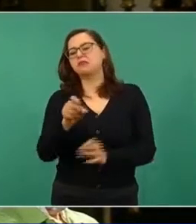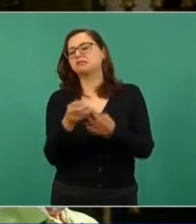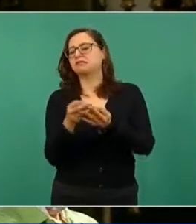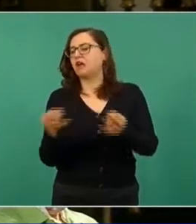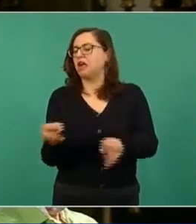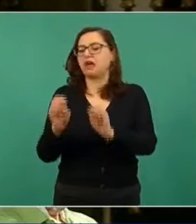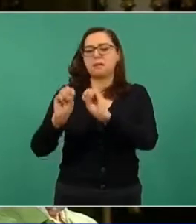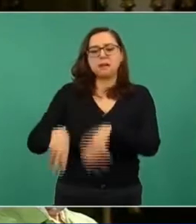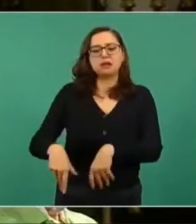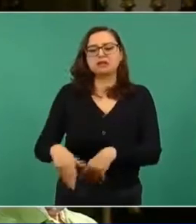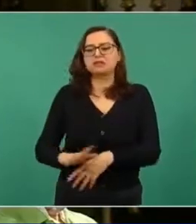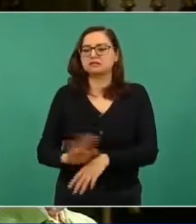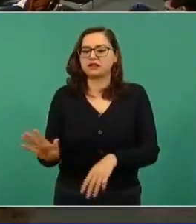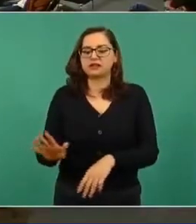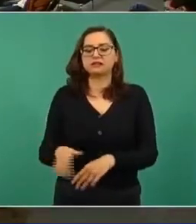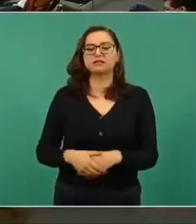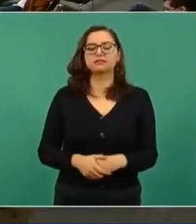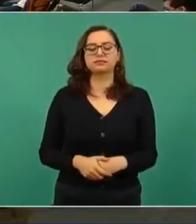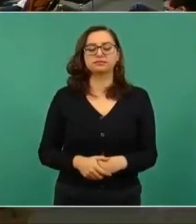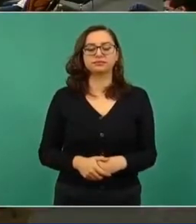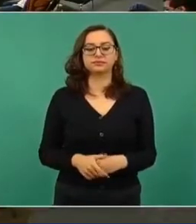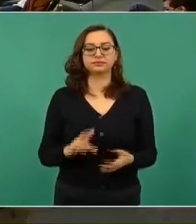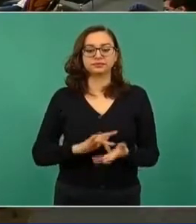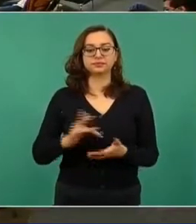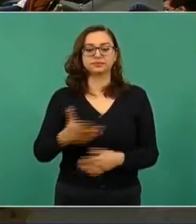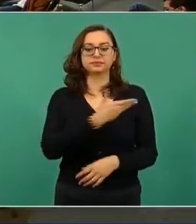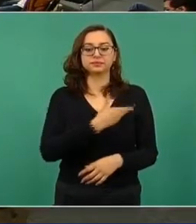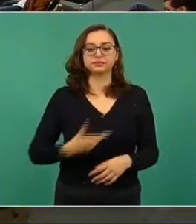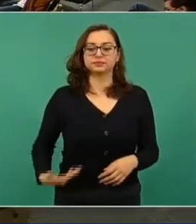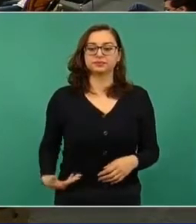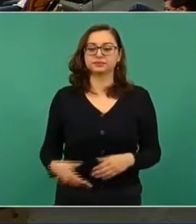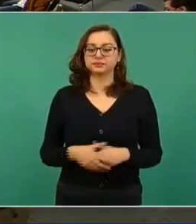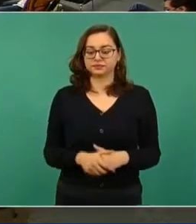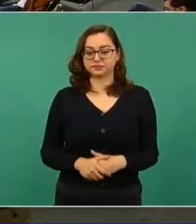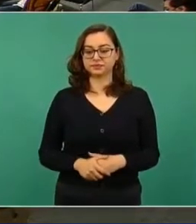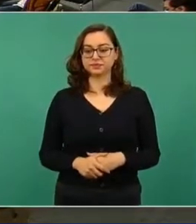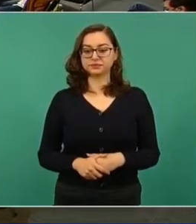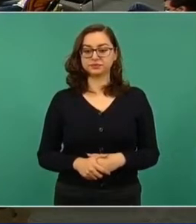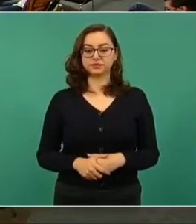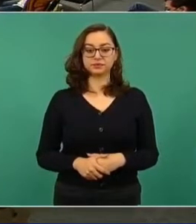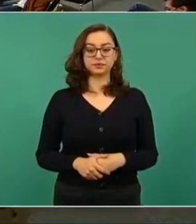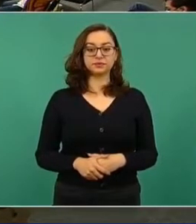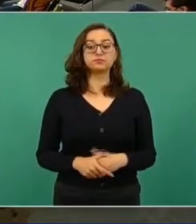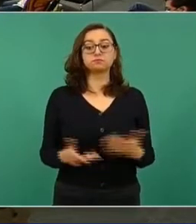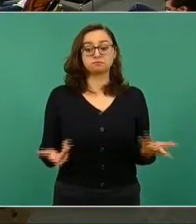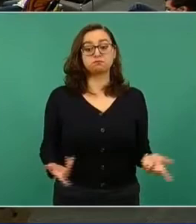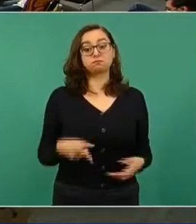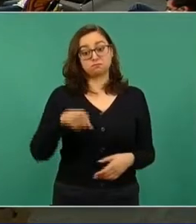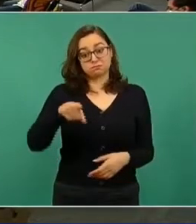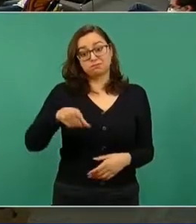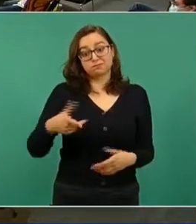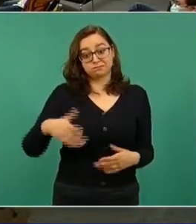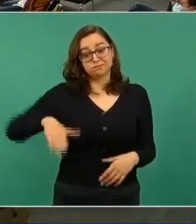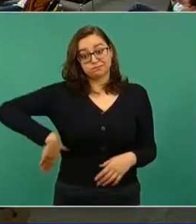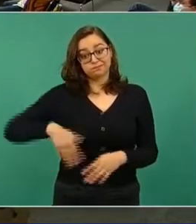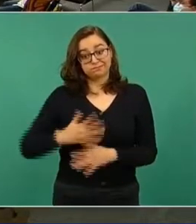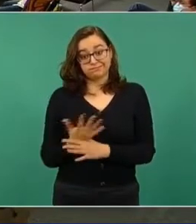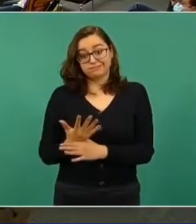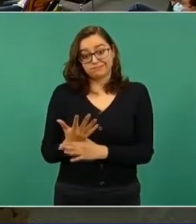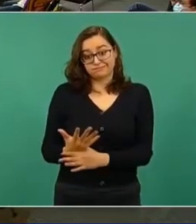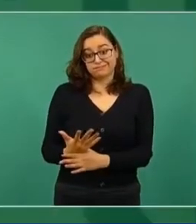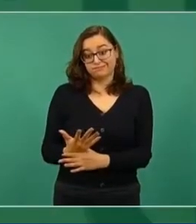espacio. Gracias, presidente. Bueno, como tú mismo lo señalas,